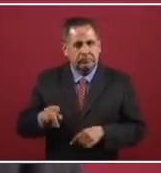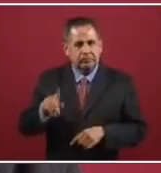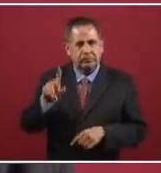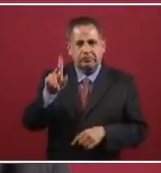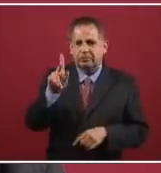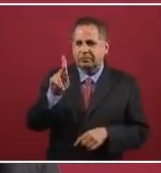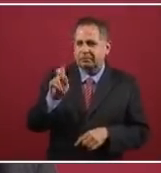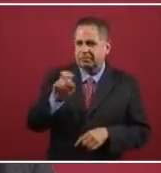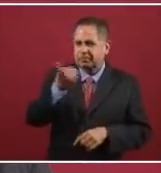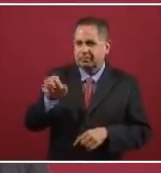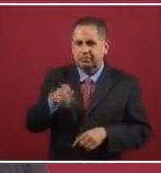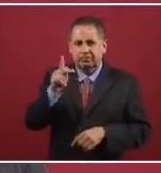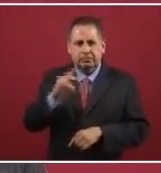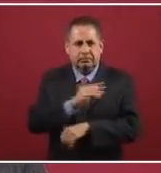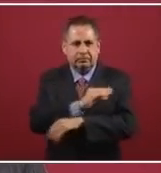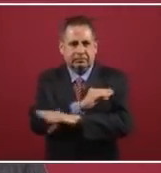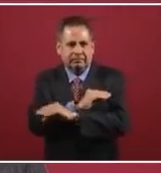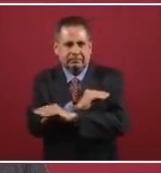lagarto.